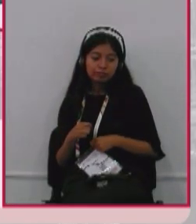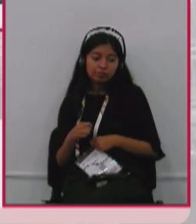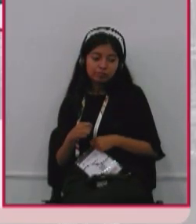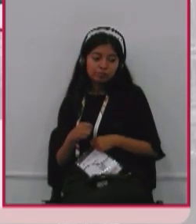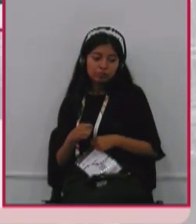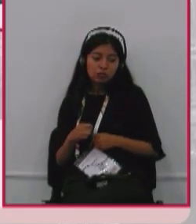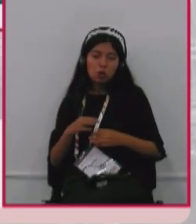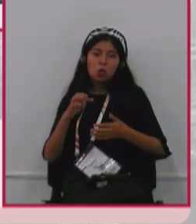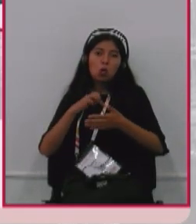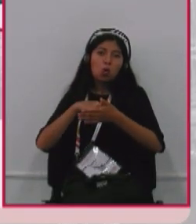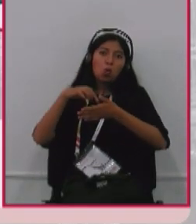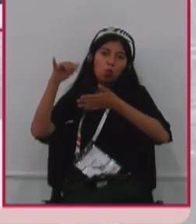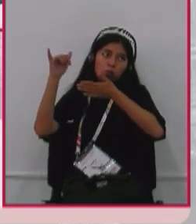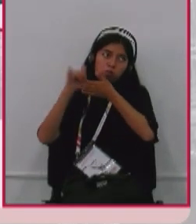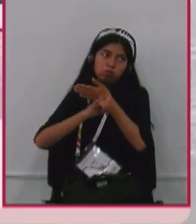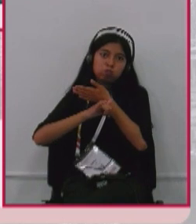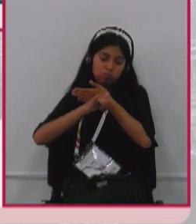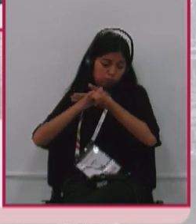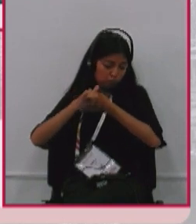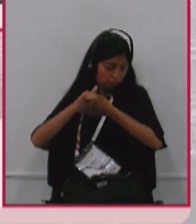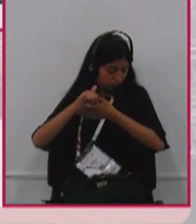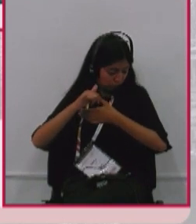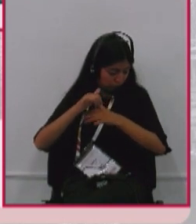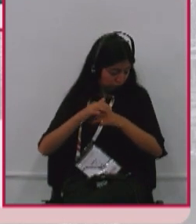Es un proyecto